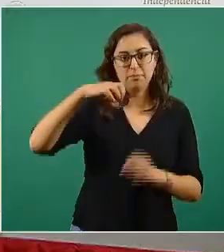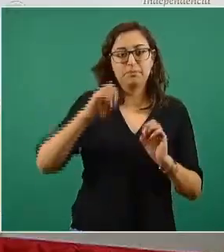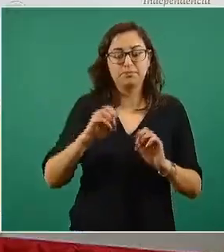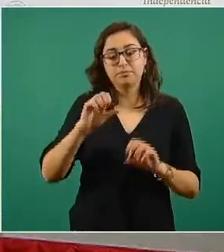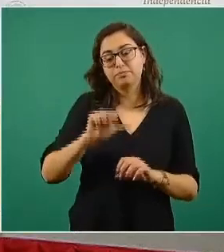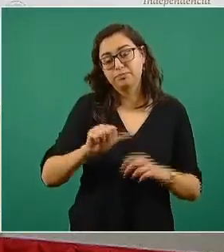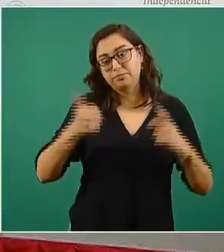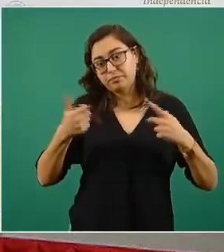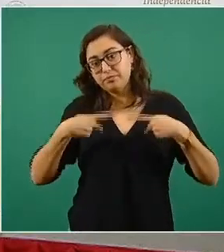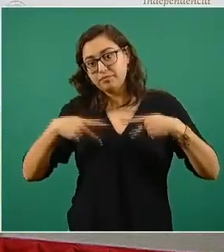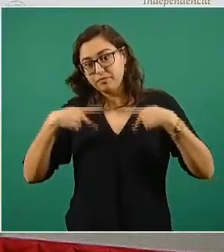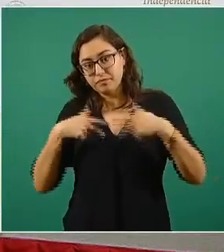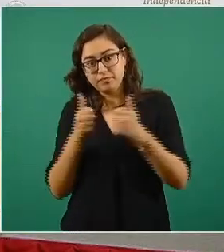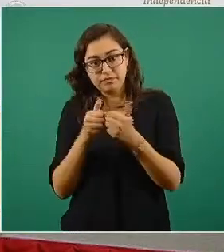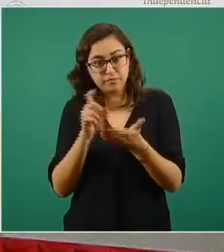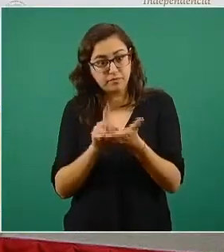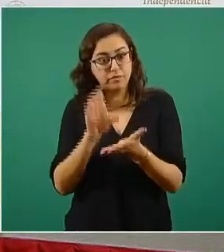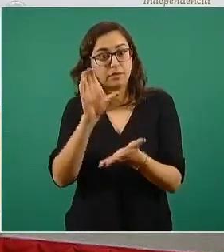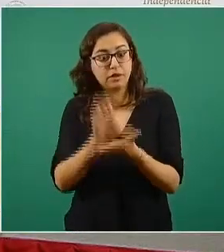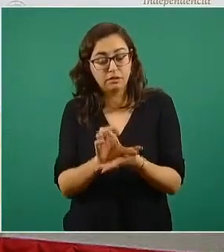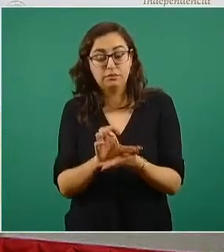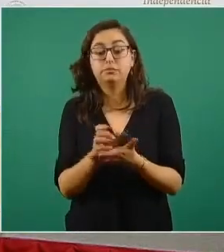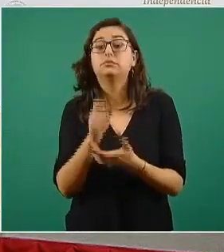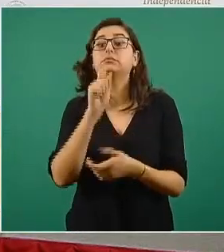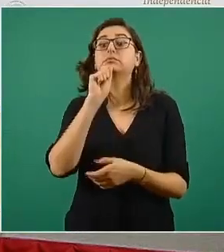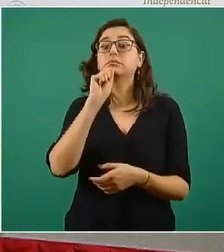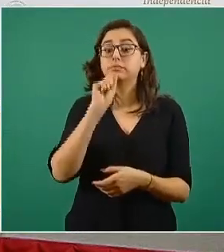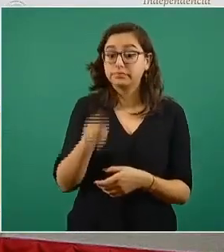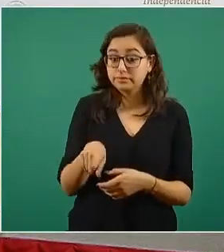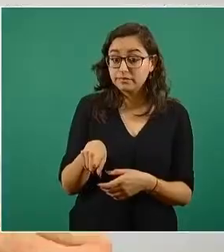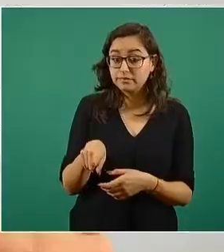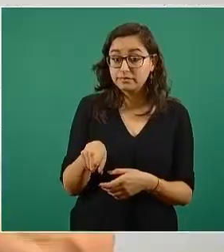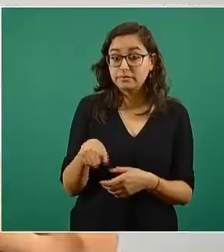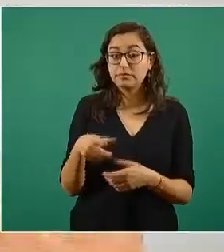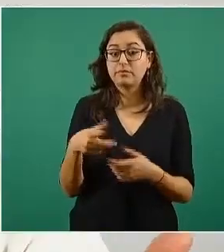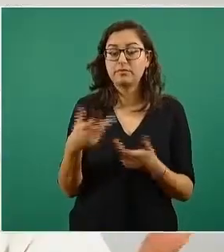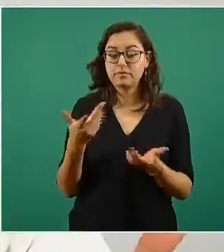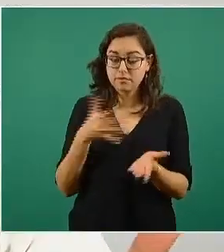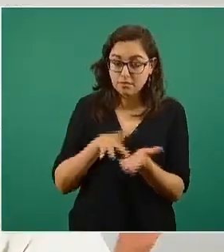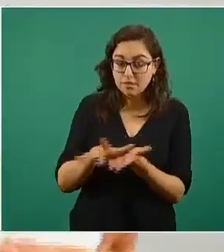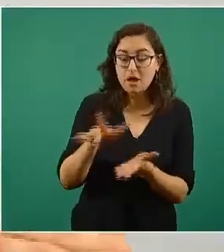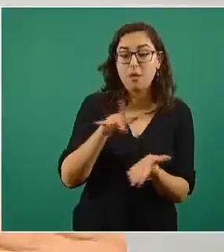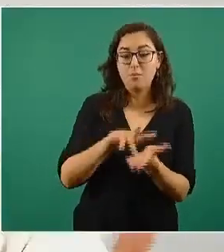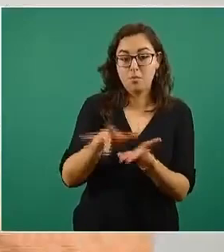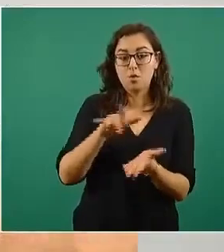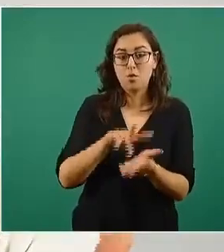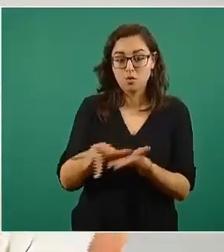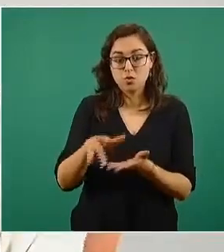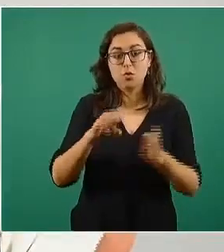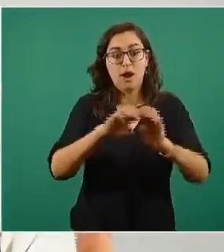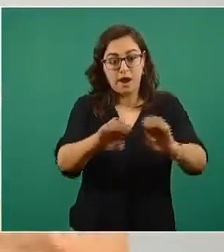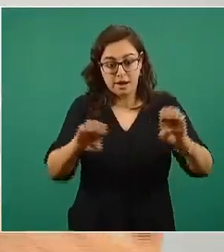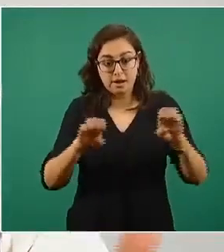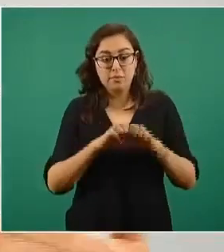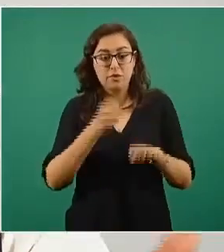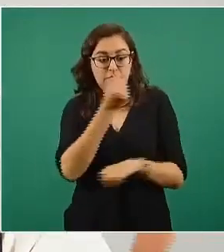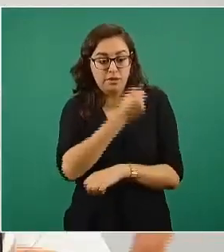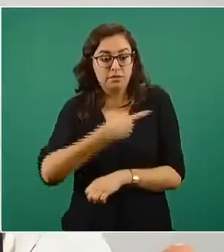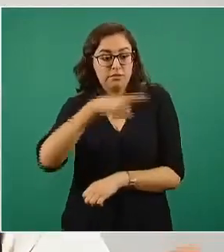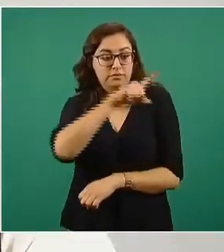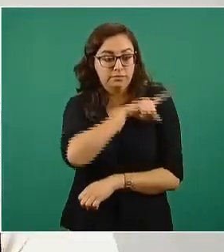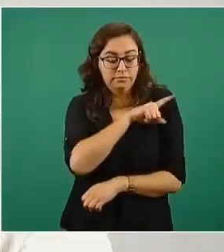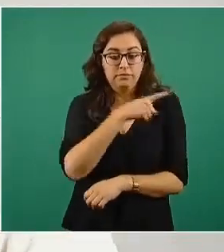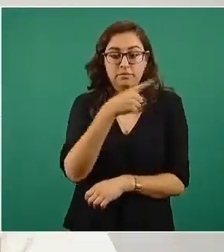con discapacidades, sino que también son las personas que dan este apoyo al equipo de salud para